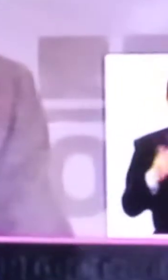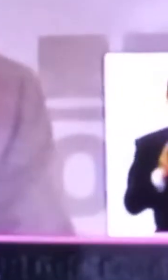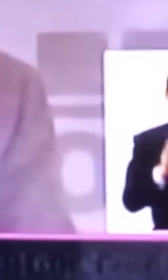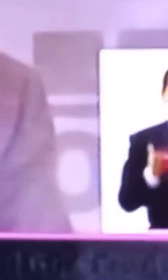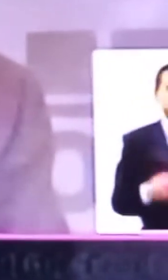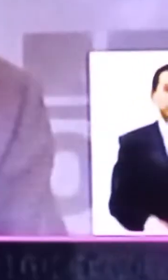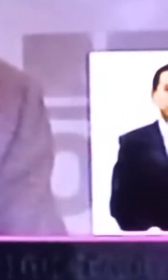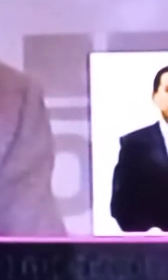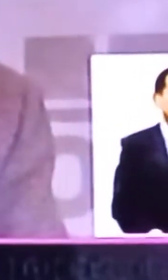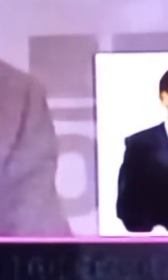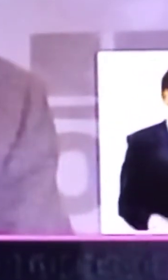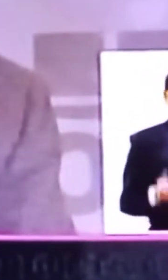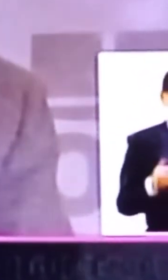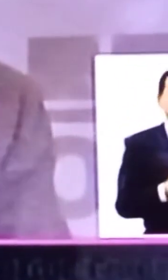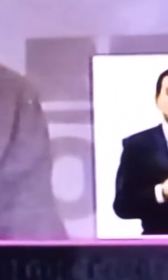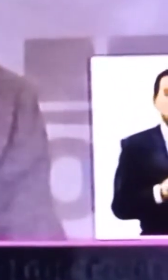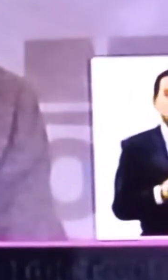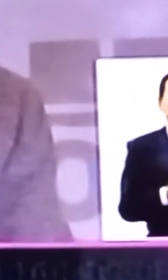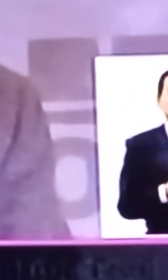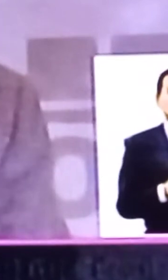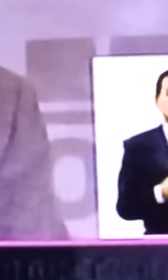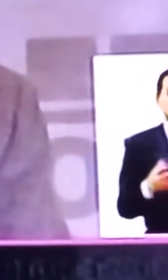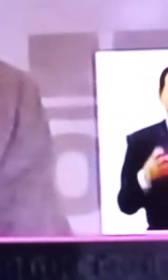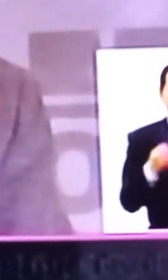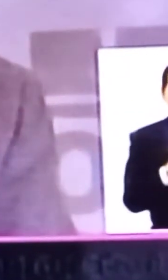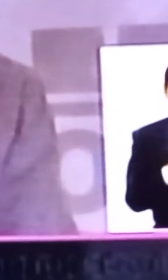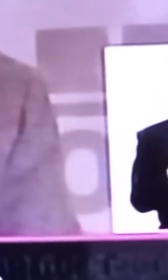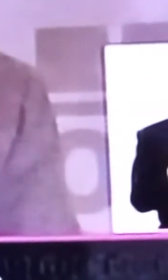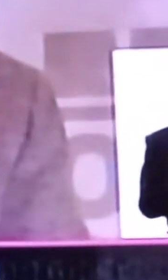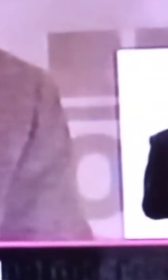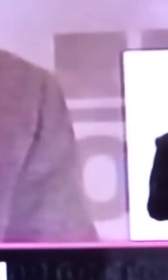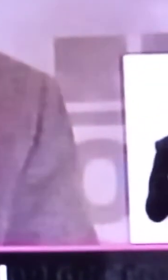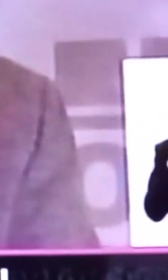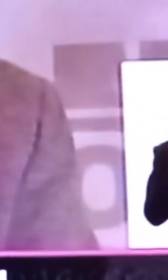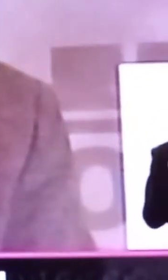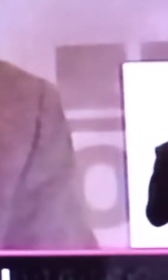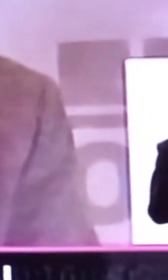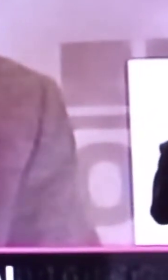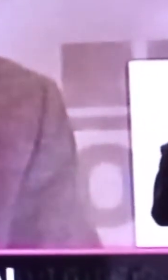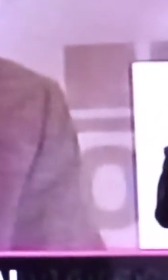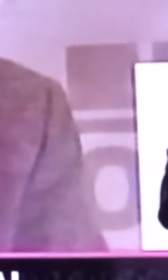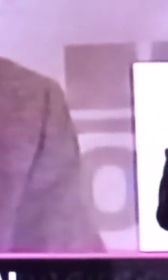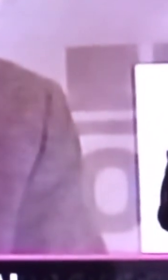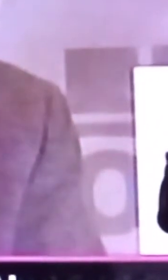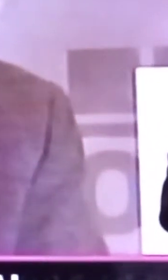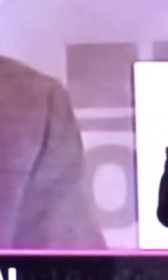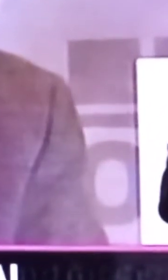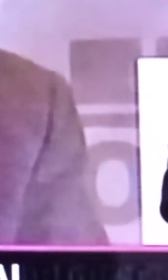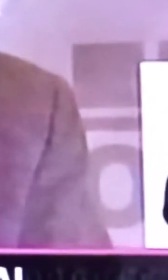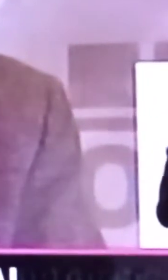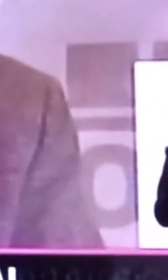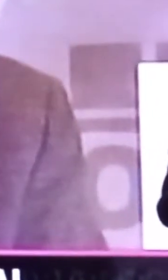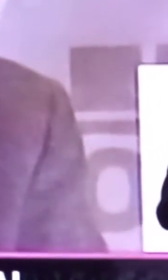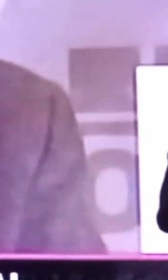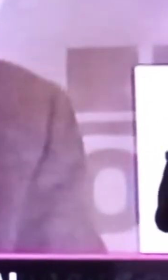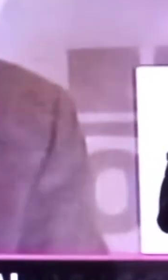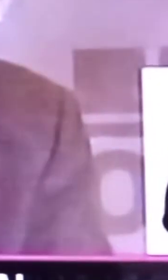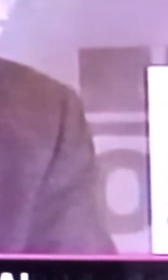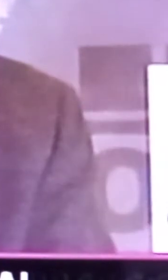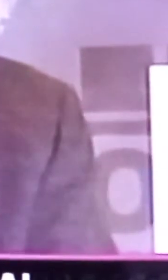Muy bien, de manera resumida podemos indicar que el cómputo está ya en